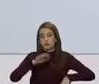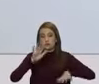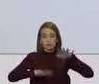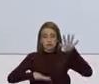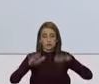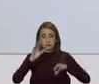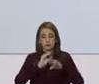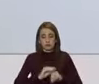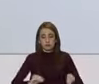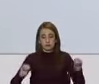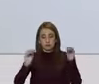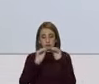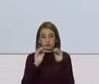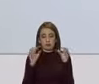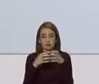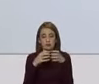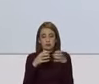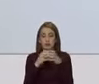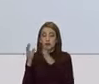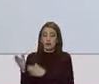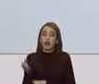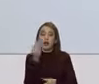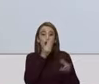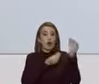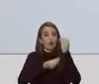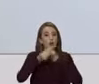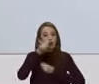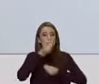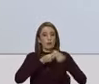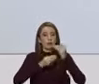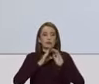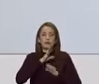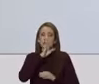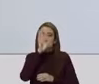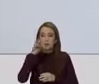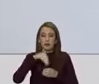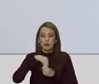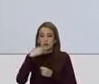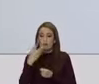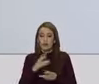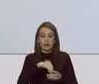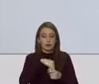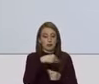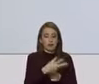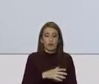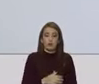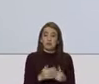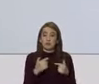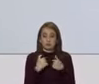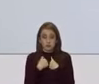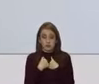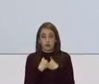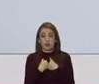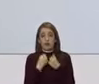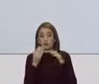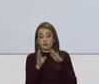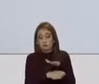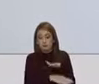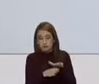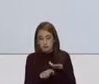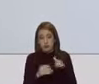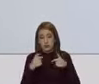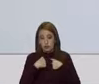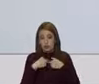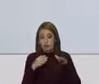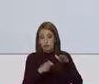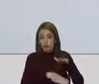a comer siempre afuera, ¿no es cierto? Uno puede decir, si es que yo preparo los alimentos, si es que yo